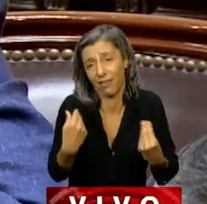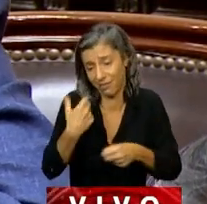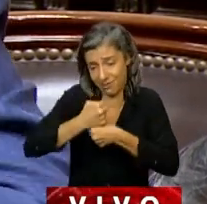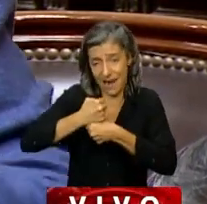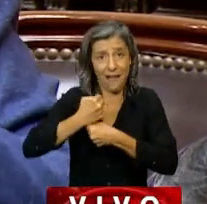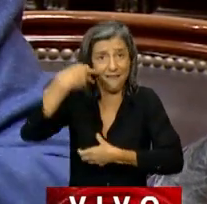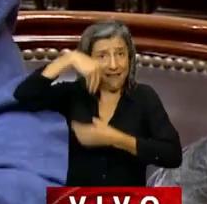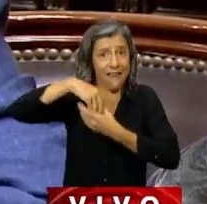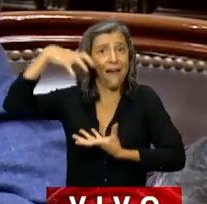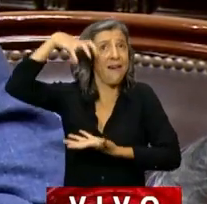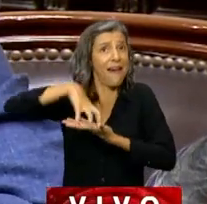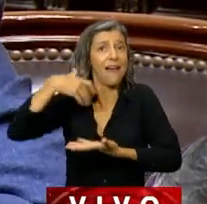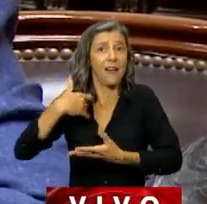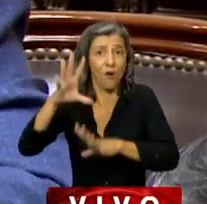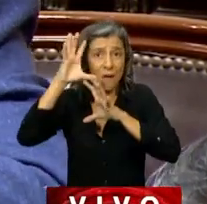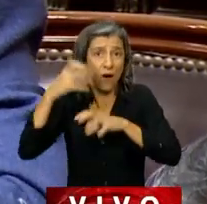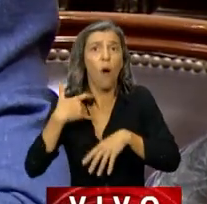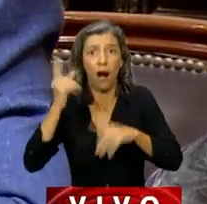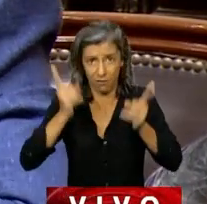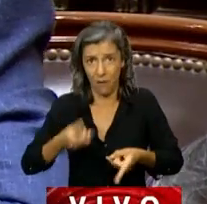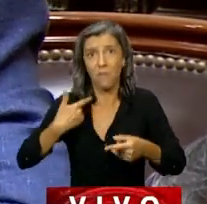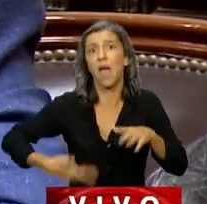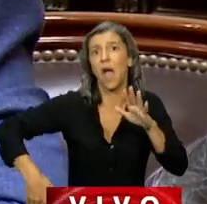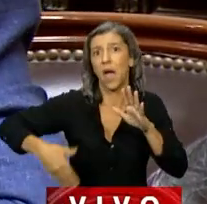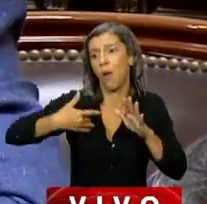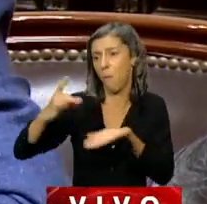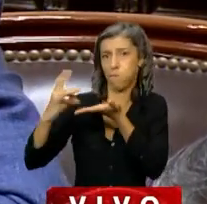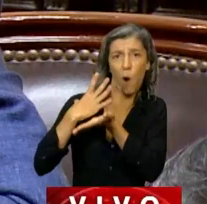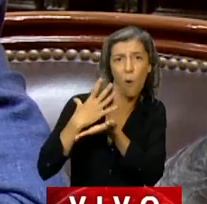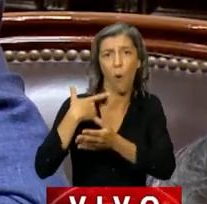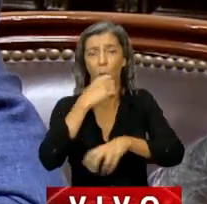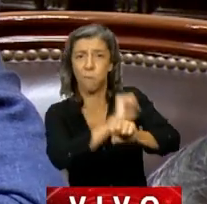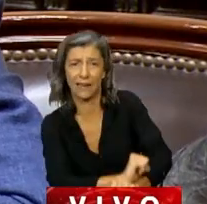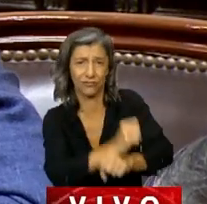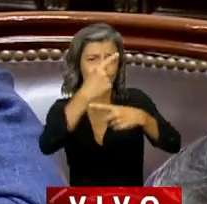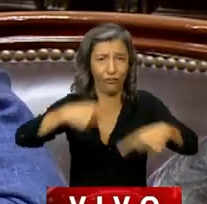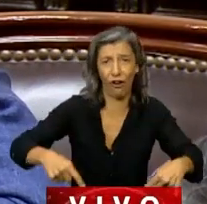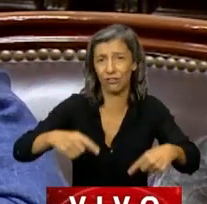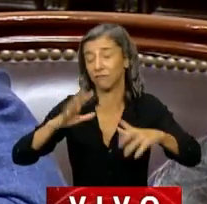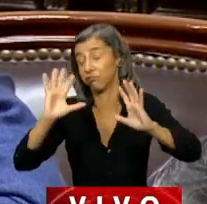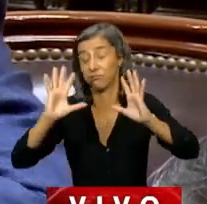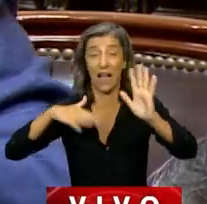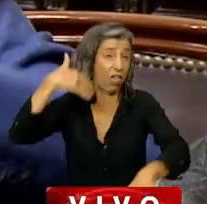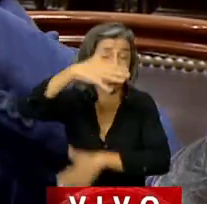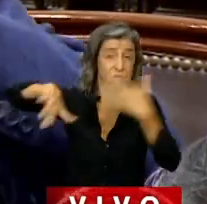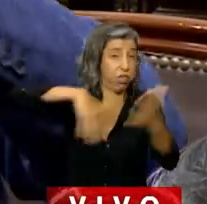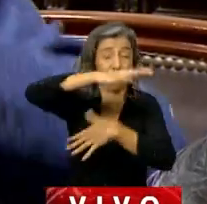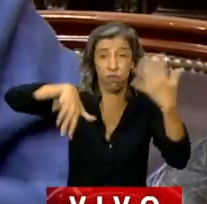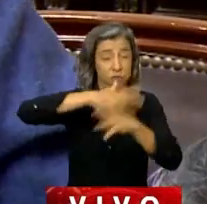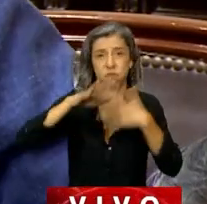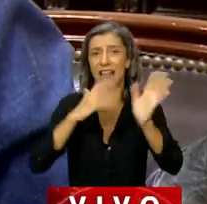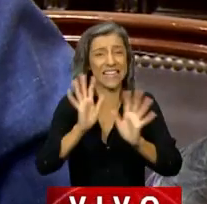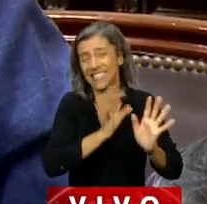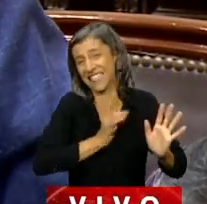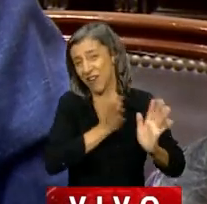trabajaba, pero poder seguir vivo y estar acá hoy. Y digo, tuve la suerte porque hubo miles de argentinos que no la tuvieron. Y previo a